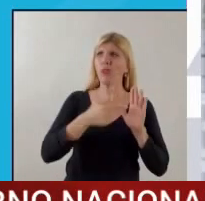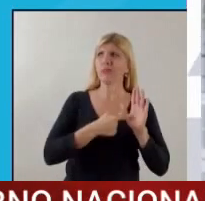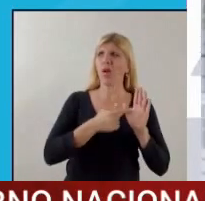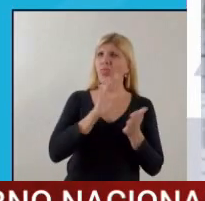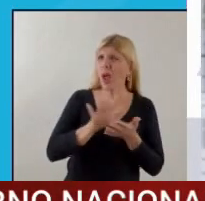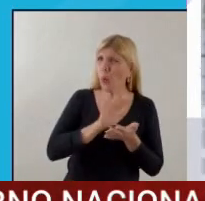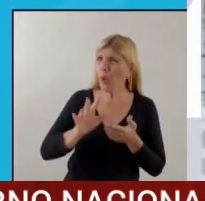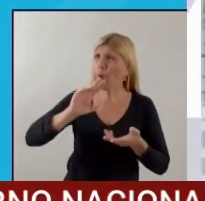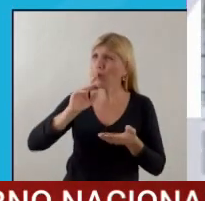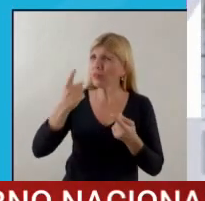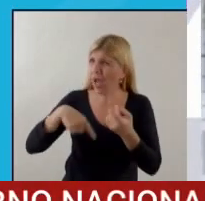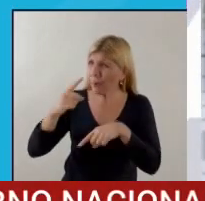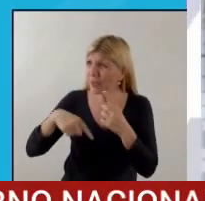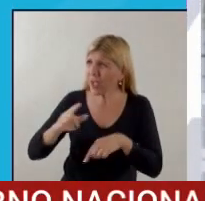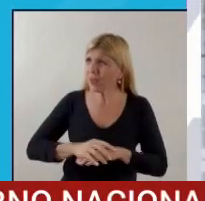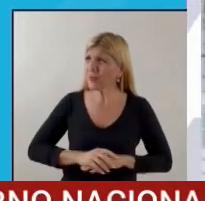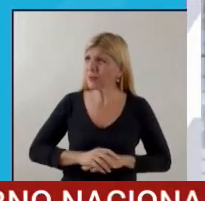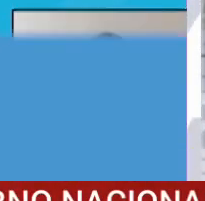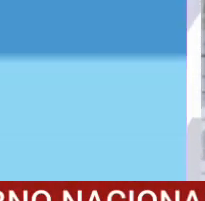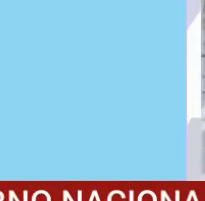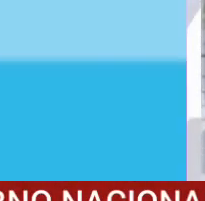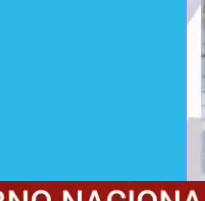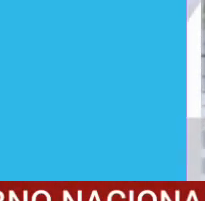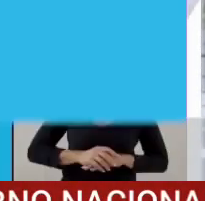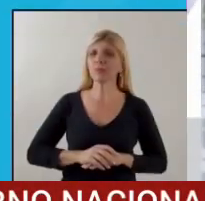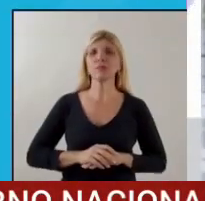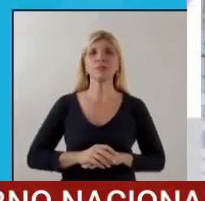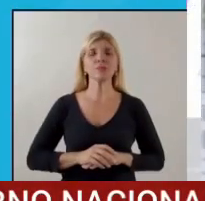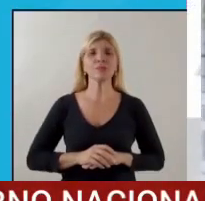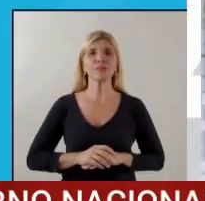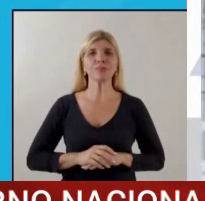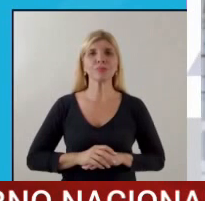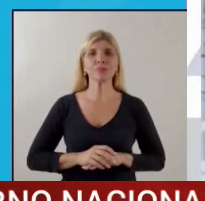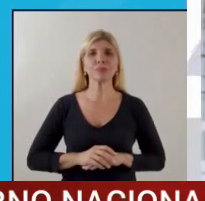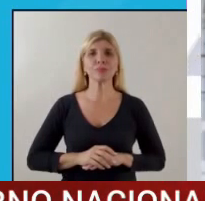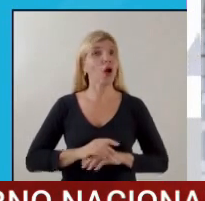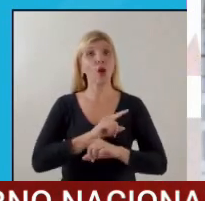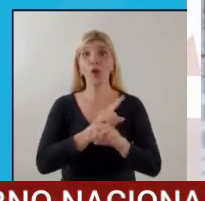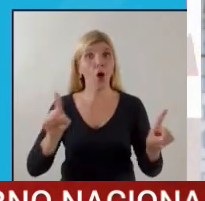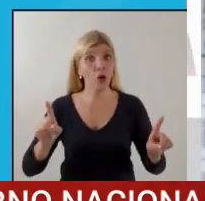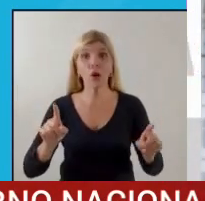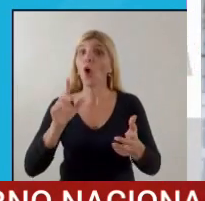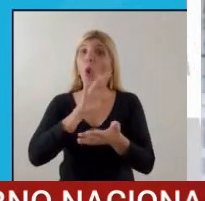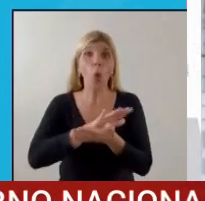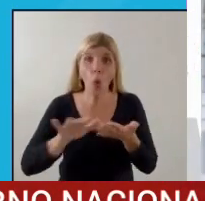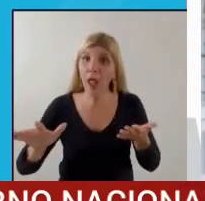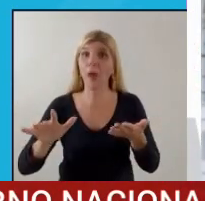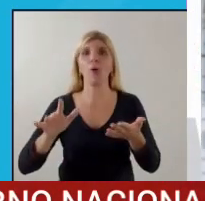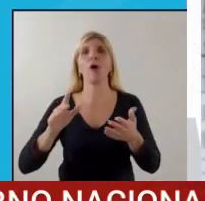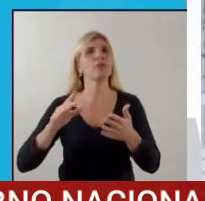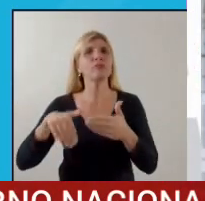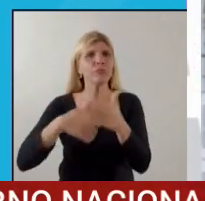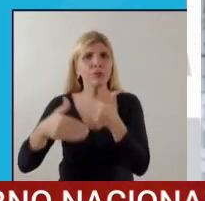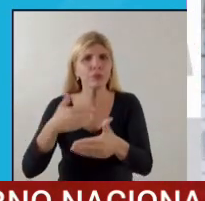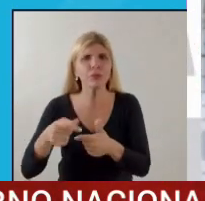Este nuevo cambio de paradigma que estamos viviendo con la discapacidad que estamos pasando de un modelo médico, que antes se veía